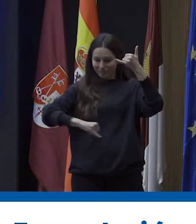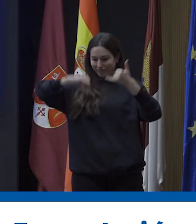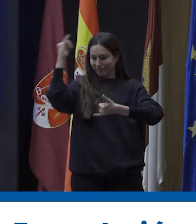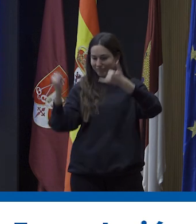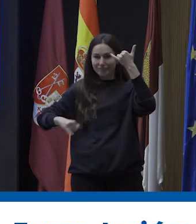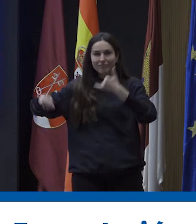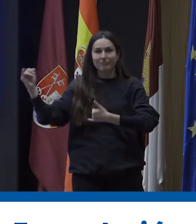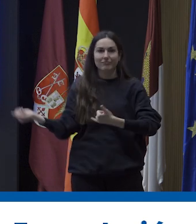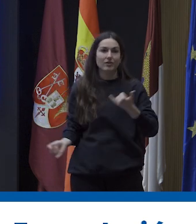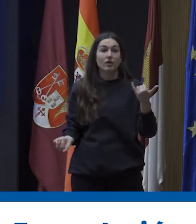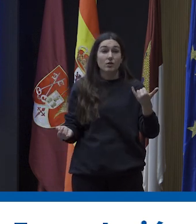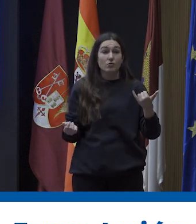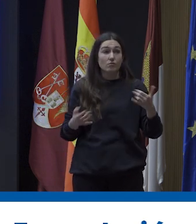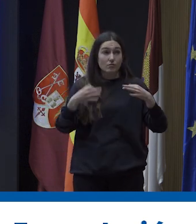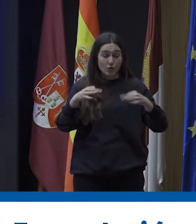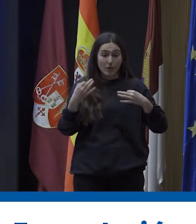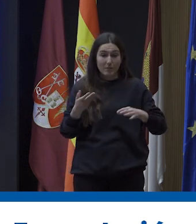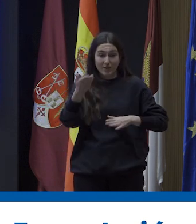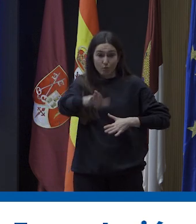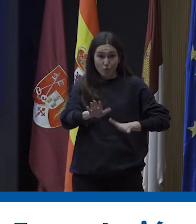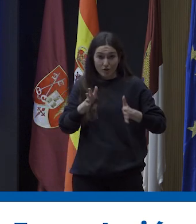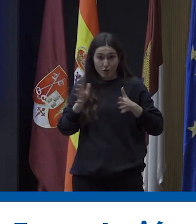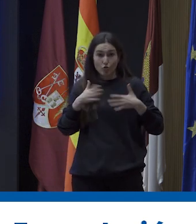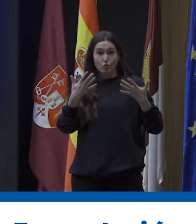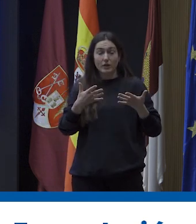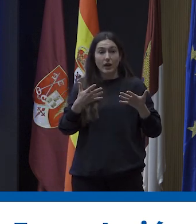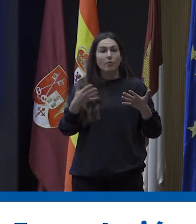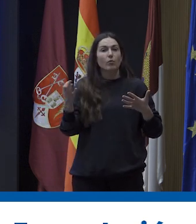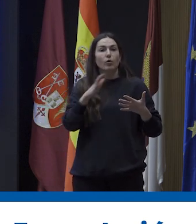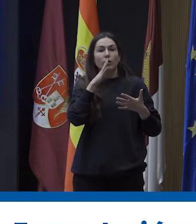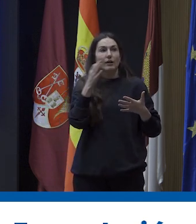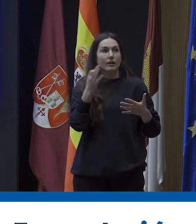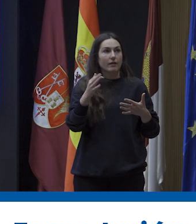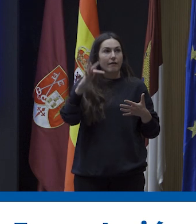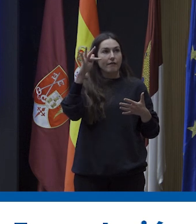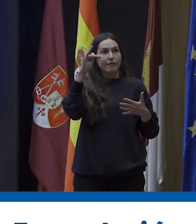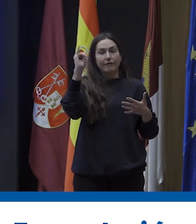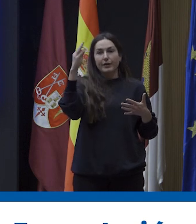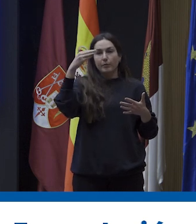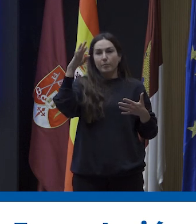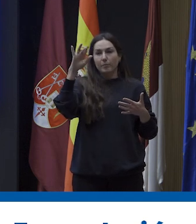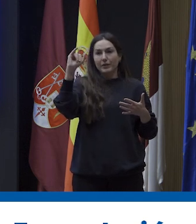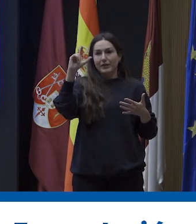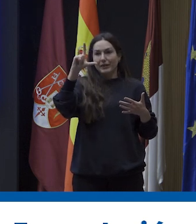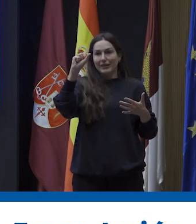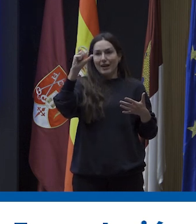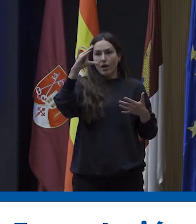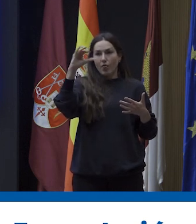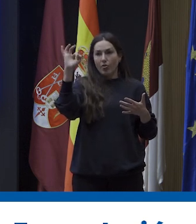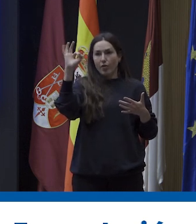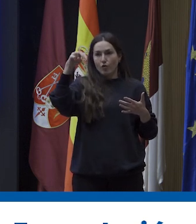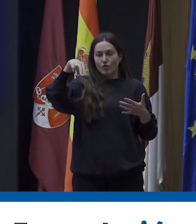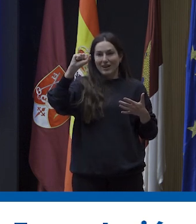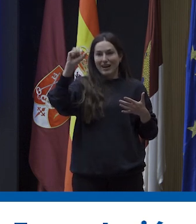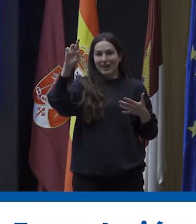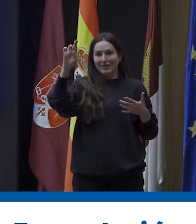Esto es lo que suele pasar en la muerte súbita. Se produce una fibrilación ventricular que llamamos y el corazón entra en parada,